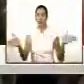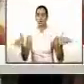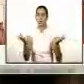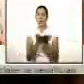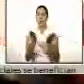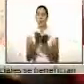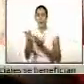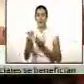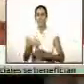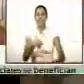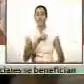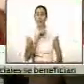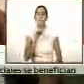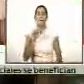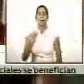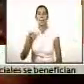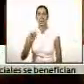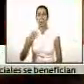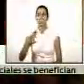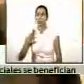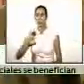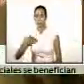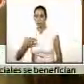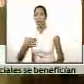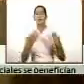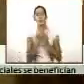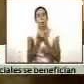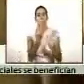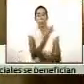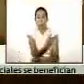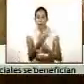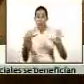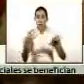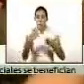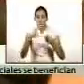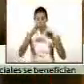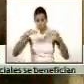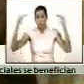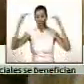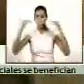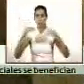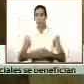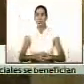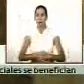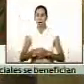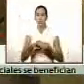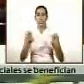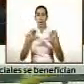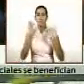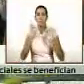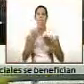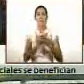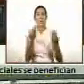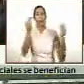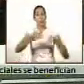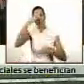Cecilio Acosta en el sector Ayacucho de esa entidad, para beneficiar a 48 niños y adultos con discapacidad en una primera fase, gracias a los convenios Cuba-Venezuela